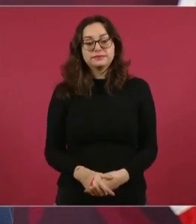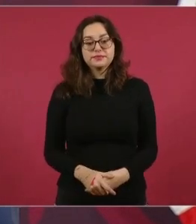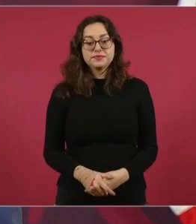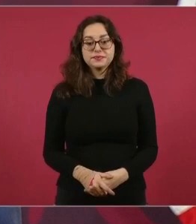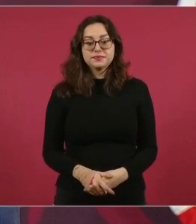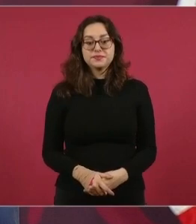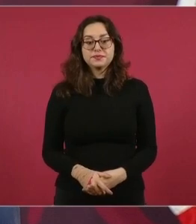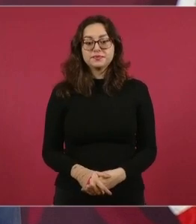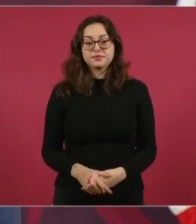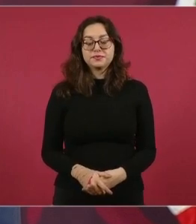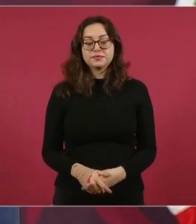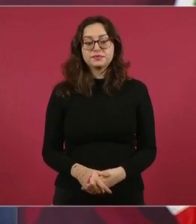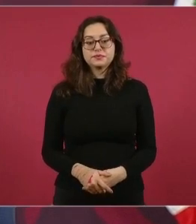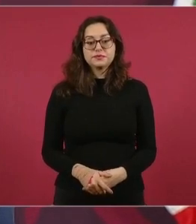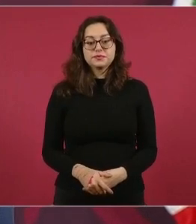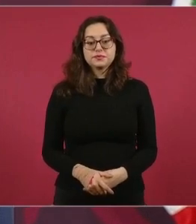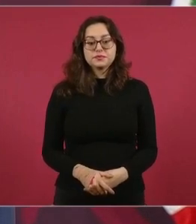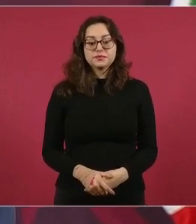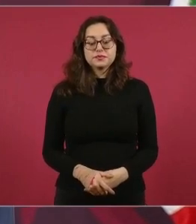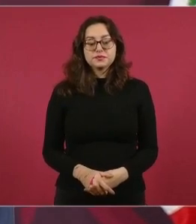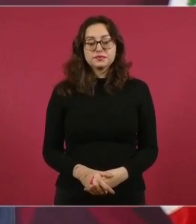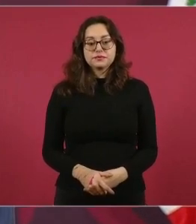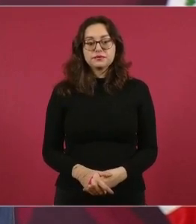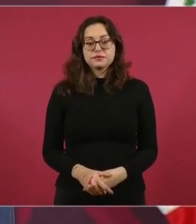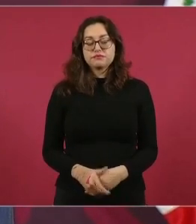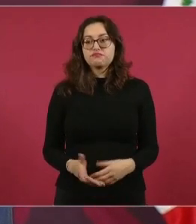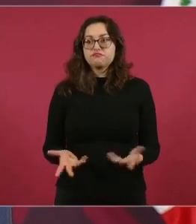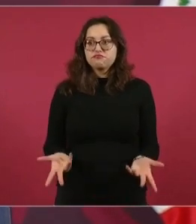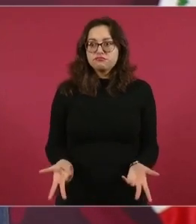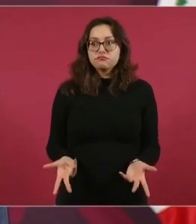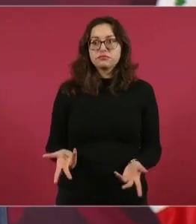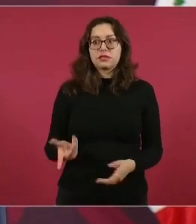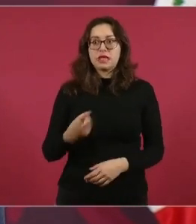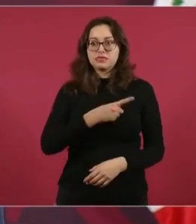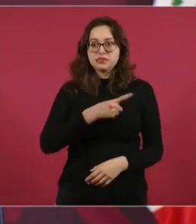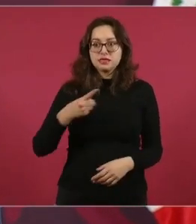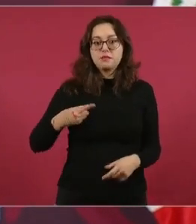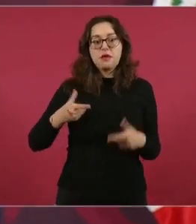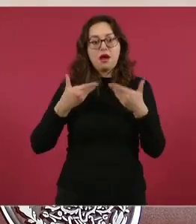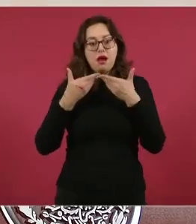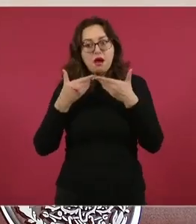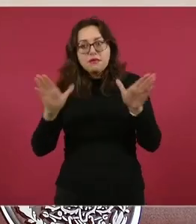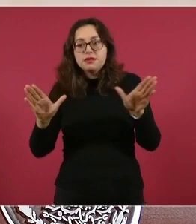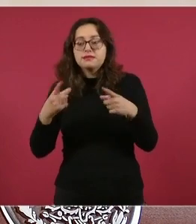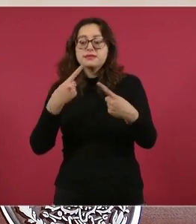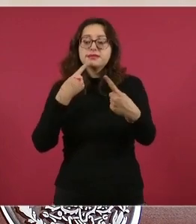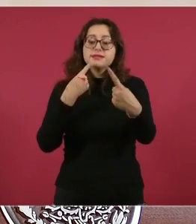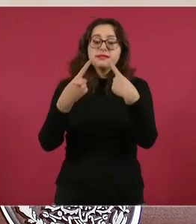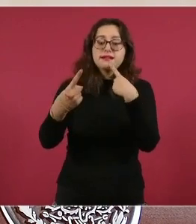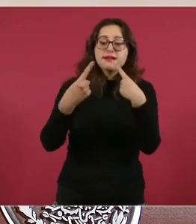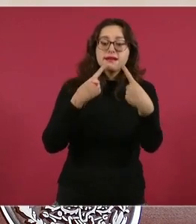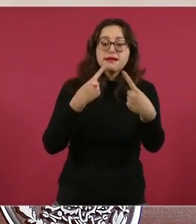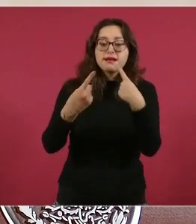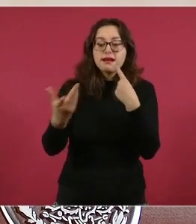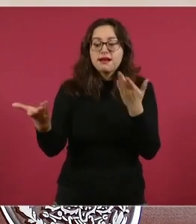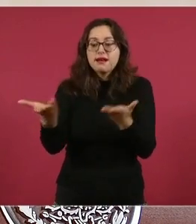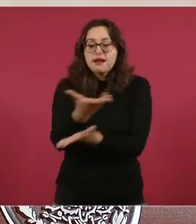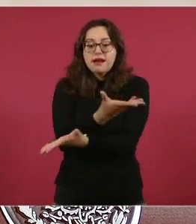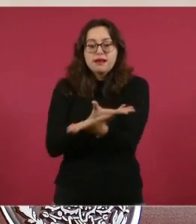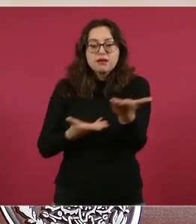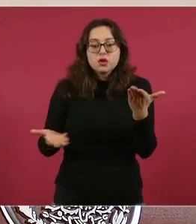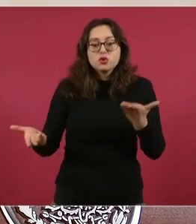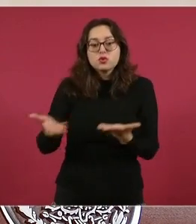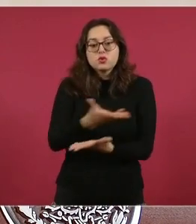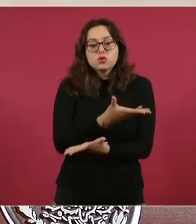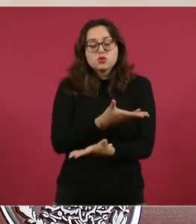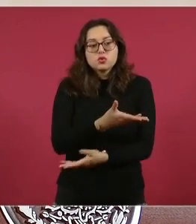a que se logre un diálogo, que es lo mejor en estos casos, y se